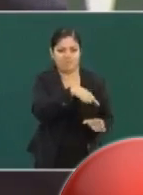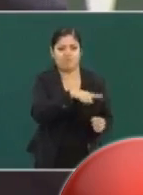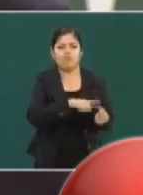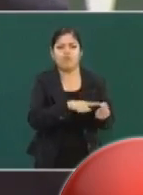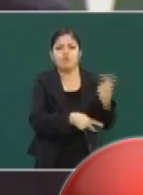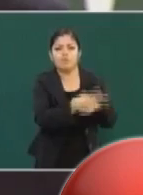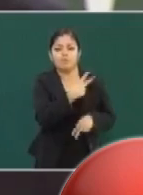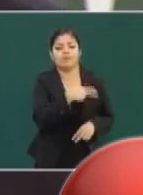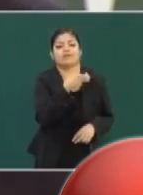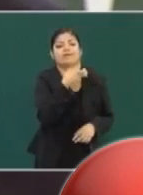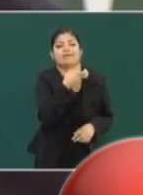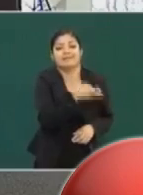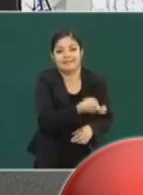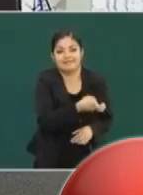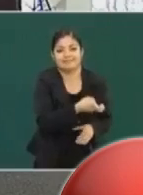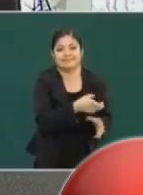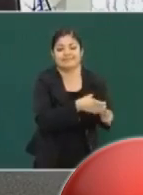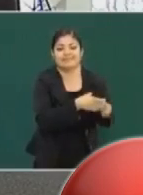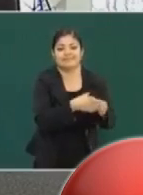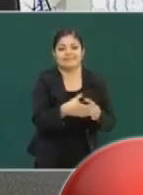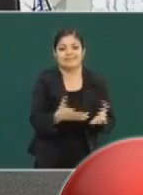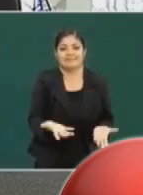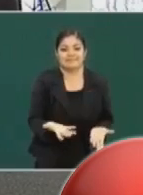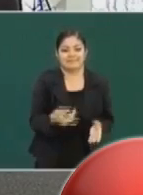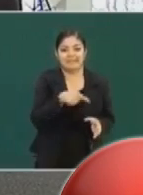Y de quienes